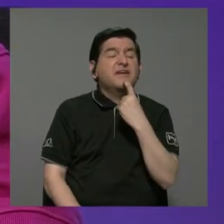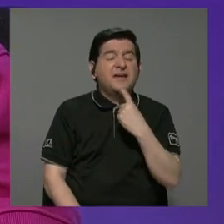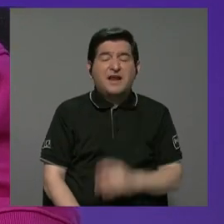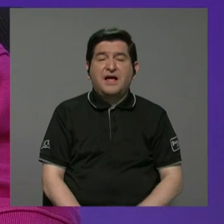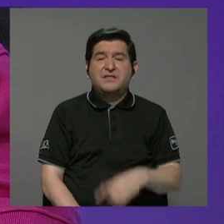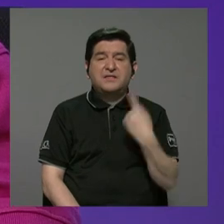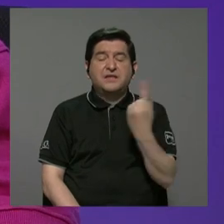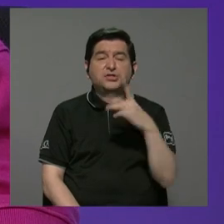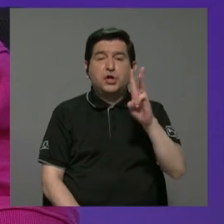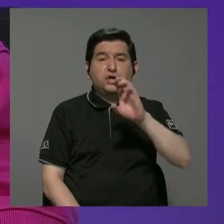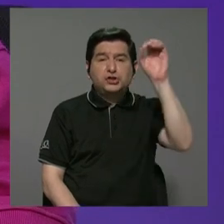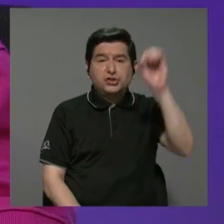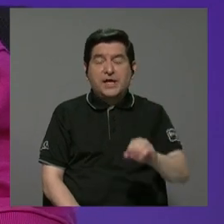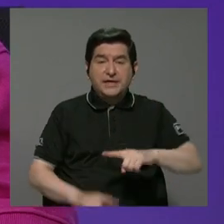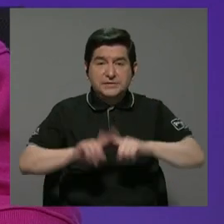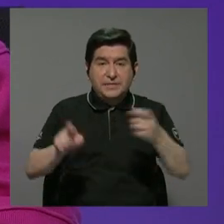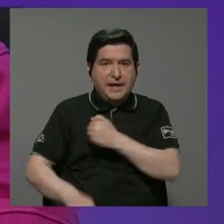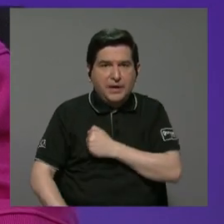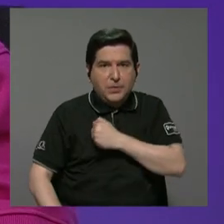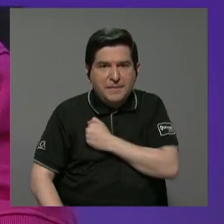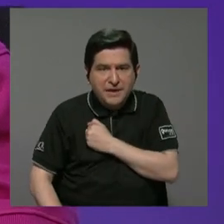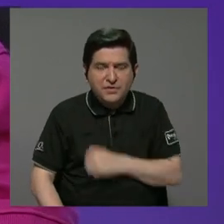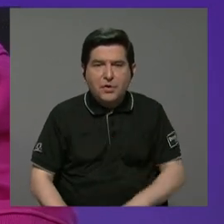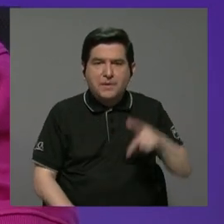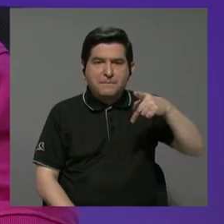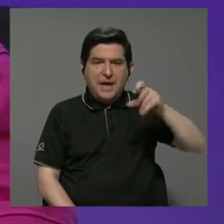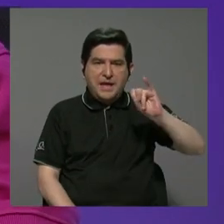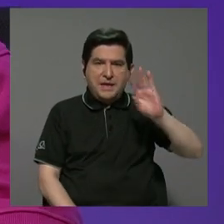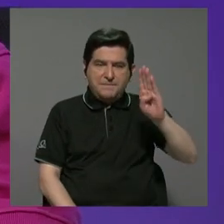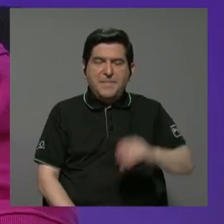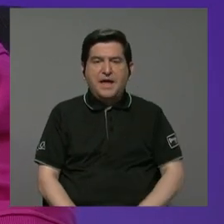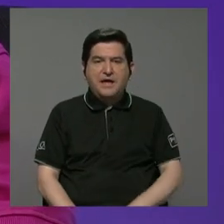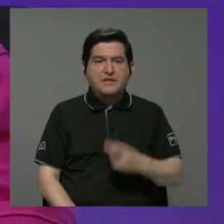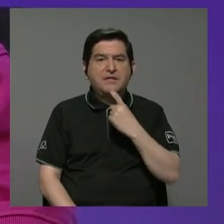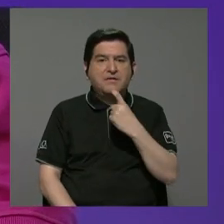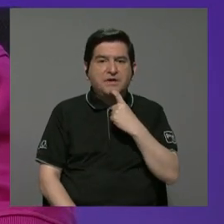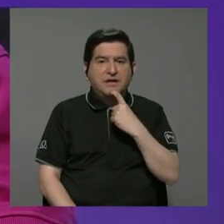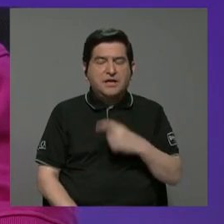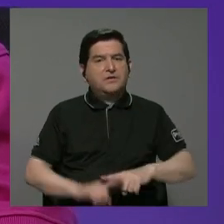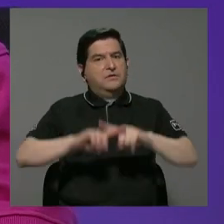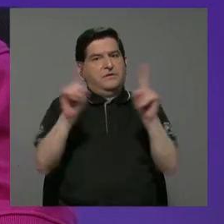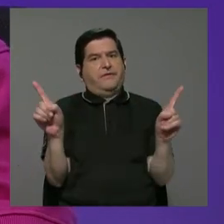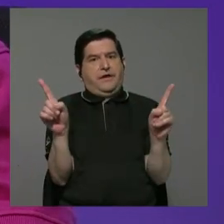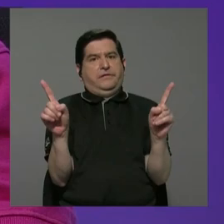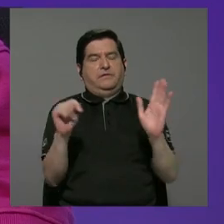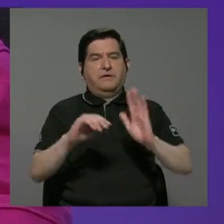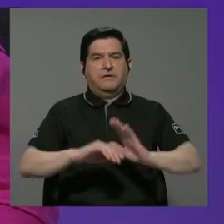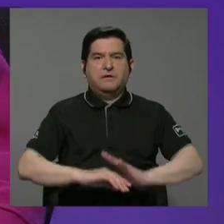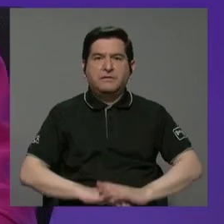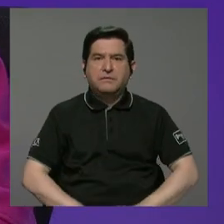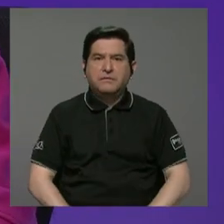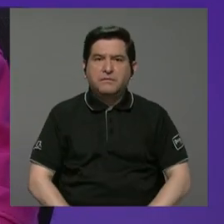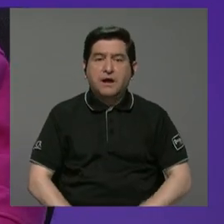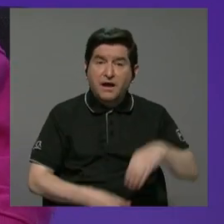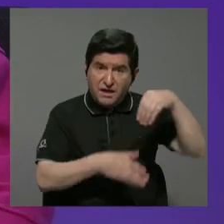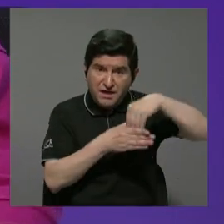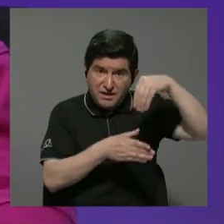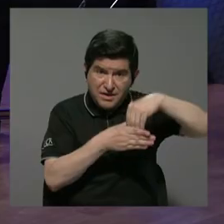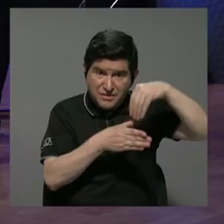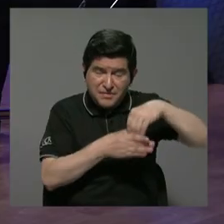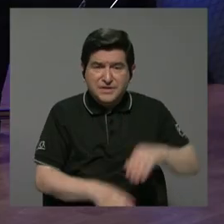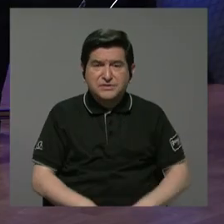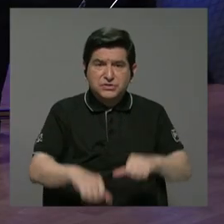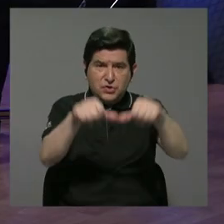con un 6%, uh-huh. pero discúlpenme, el Producto Interno Bruto de Finlandia es sustancialmente distinto. Claro. Entonces, la inversión hacia